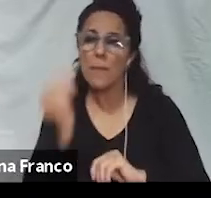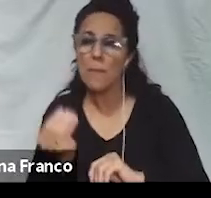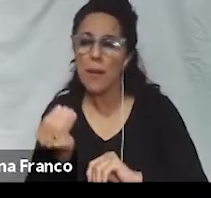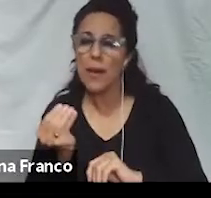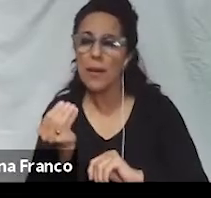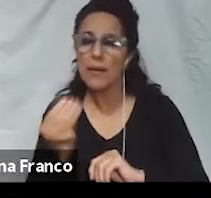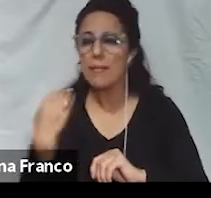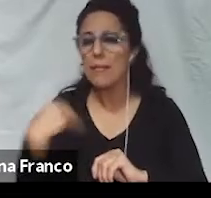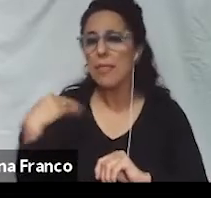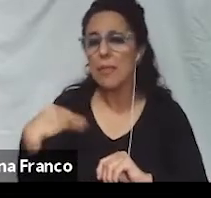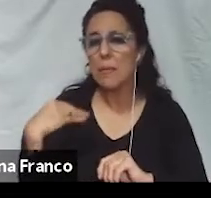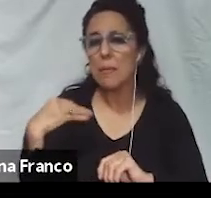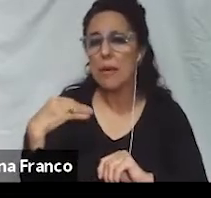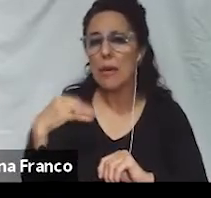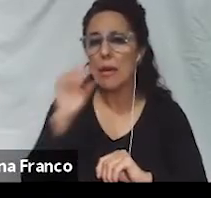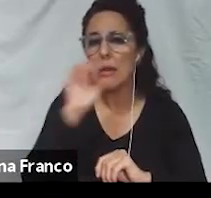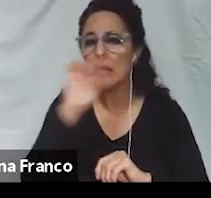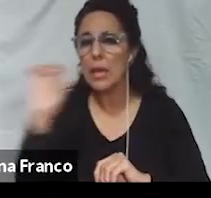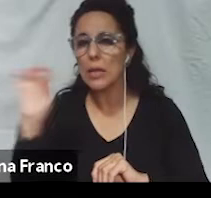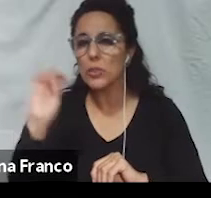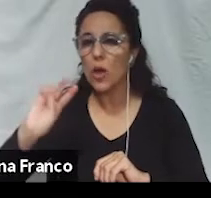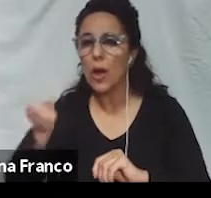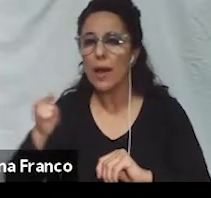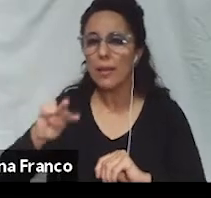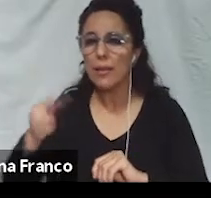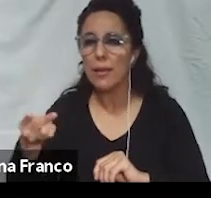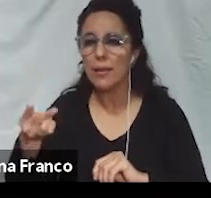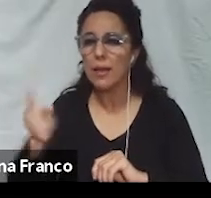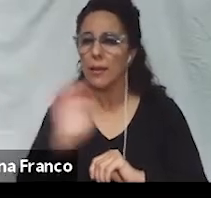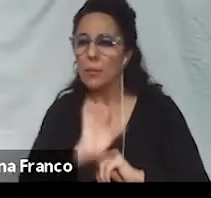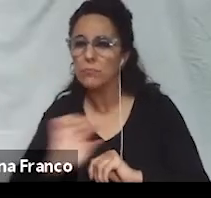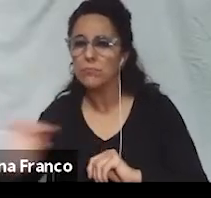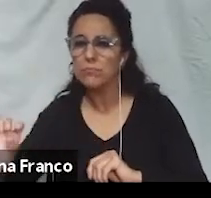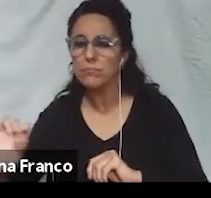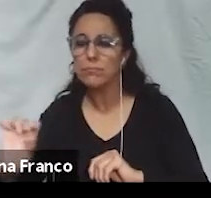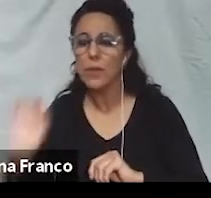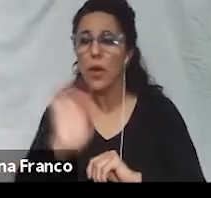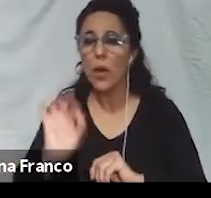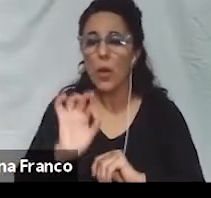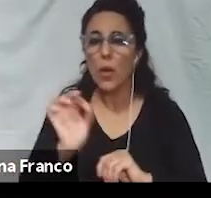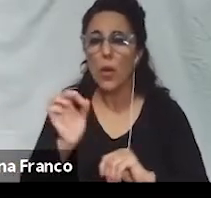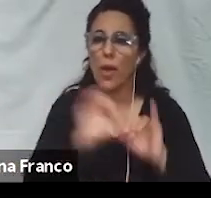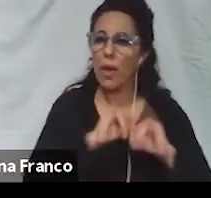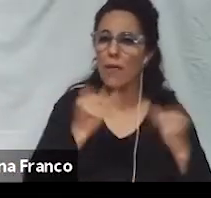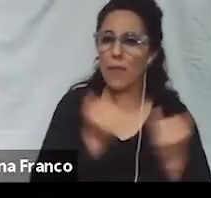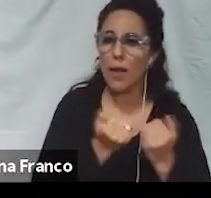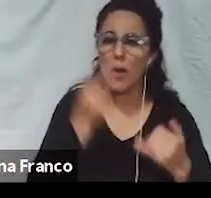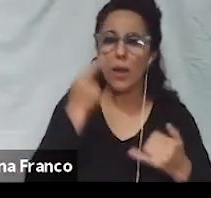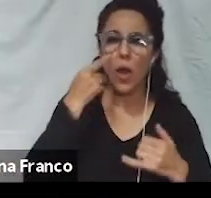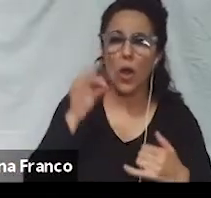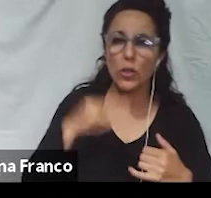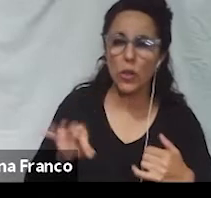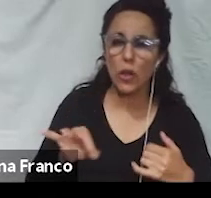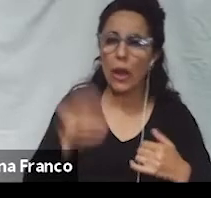las imágenes tienen que tener siempre una descripción, un texto alternativo, es lo que nosotros vamos a evaluar en nuestra página. Vamos